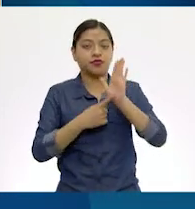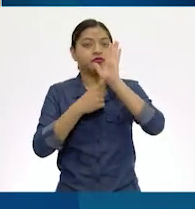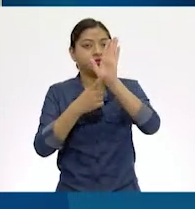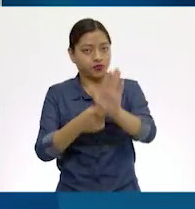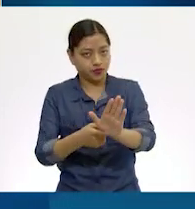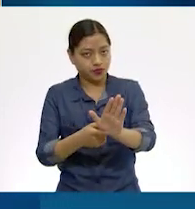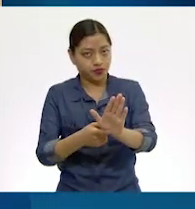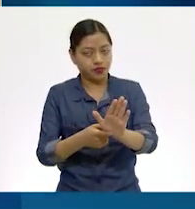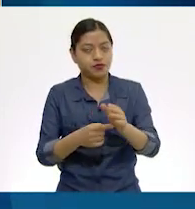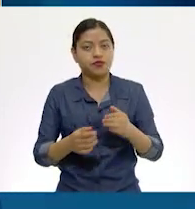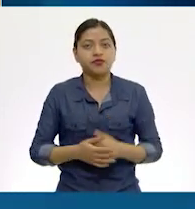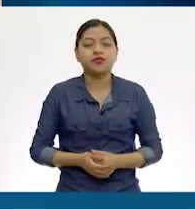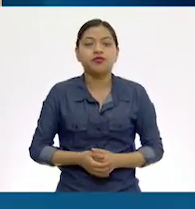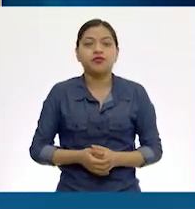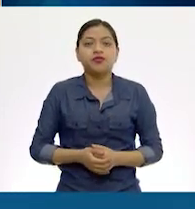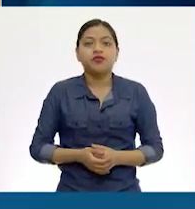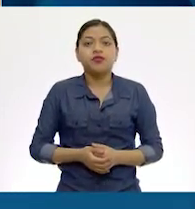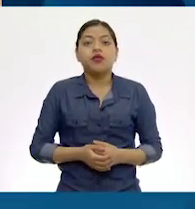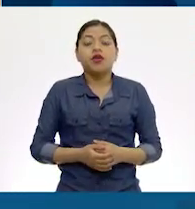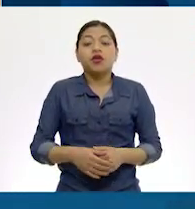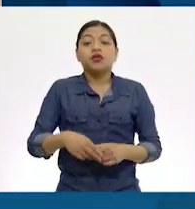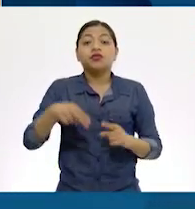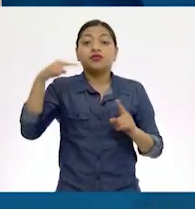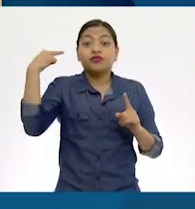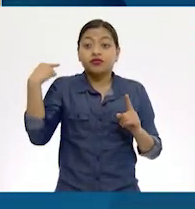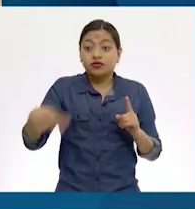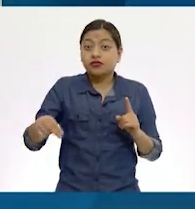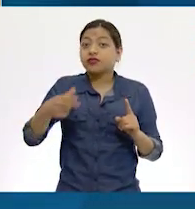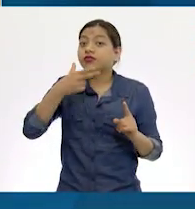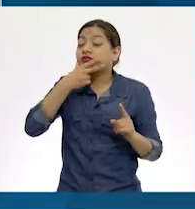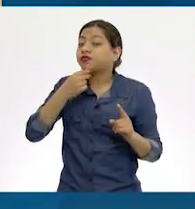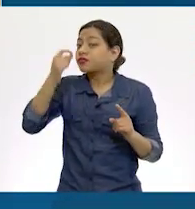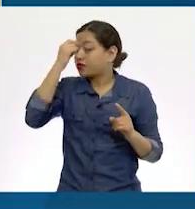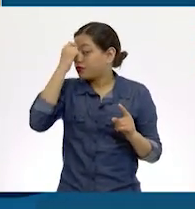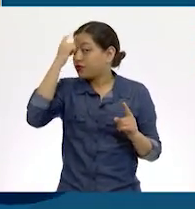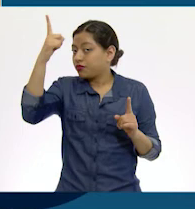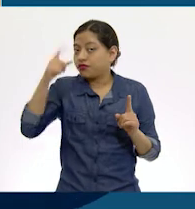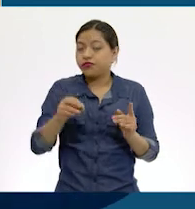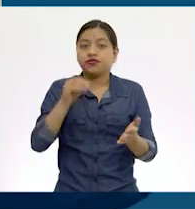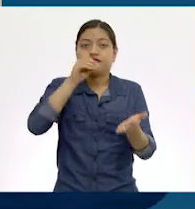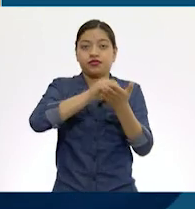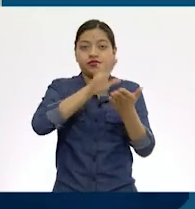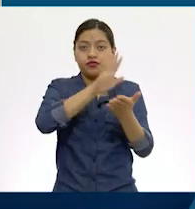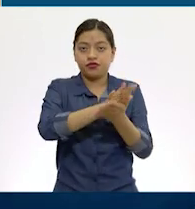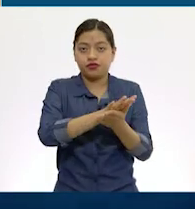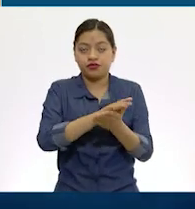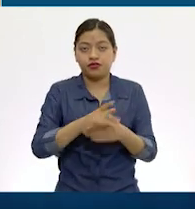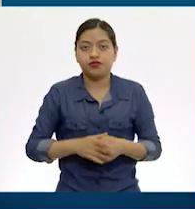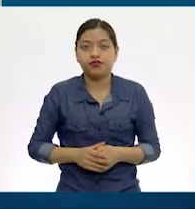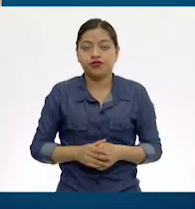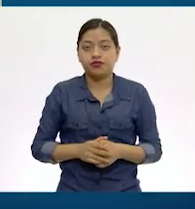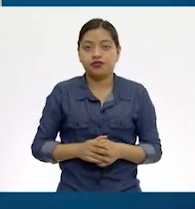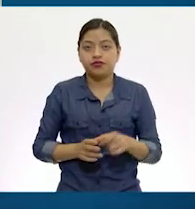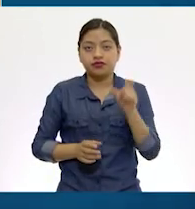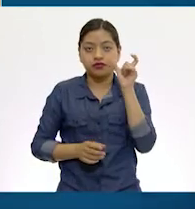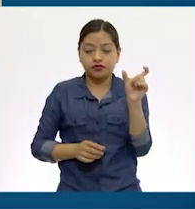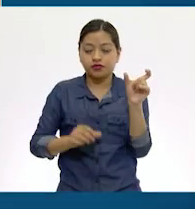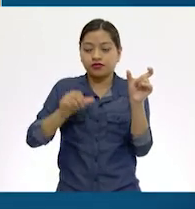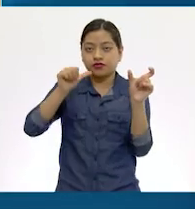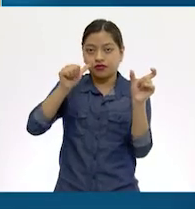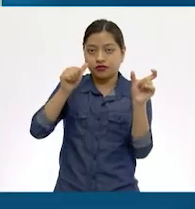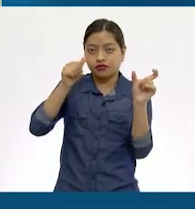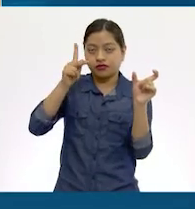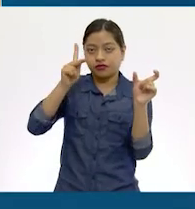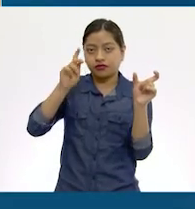que poner la referencia. Iniciamos con el nombre del autor, ¿les parece? Sí. En este caso, anotamos su apellido seguido de una coma